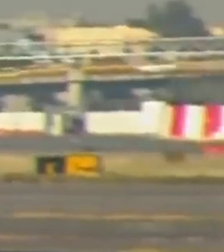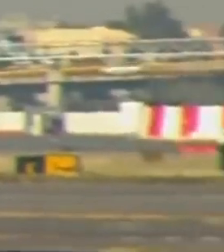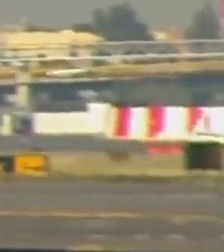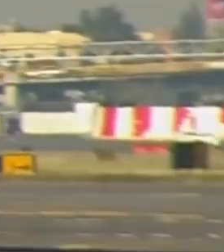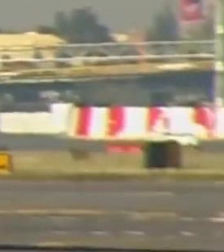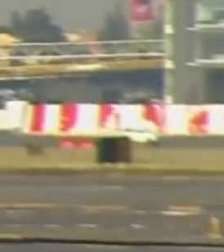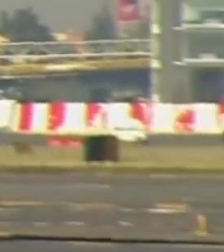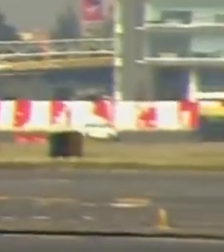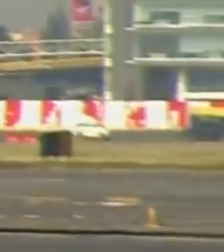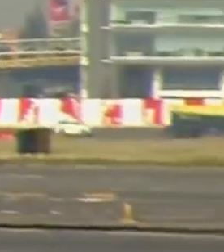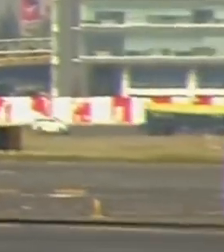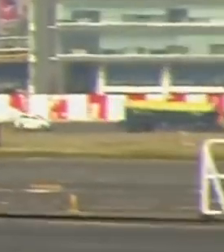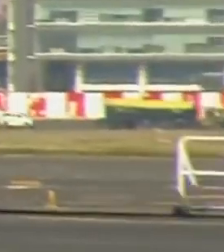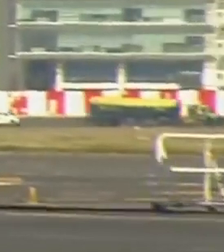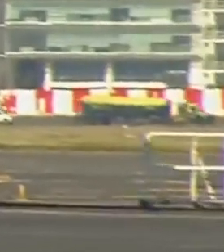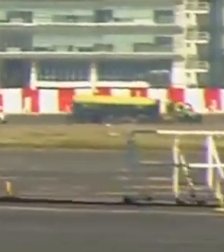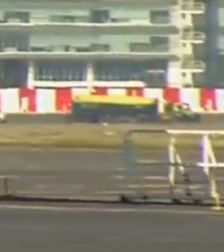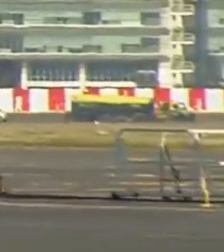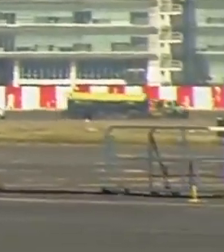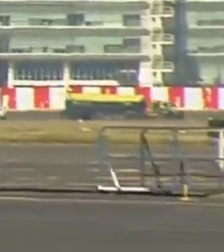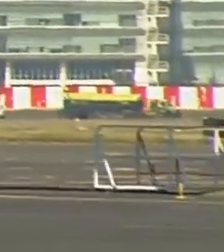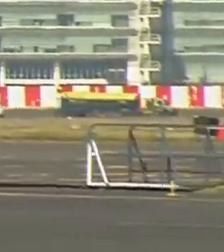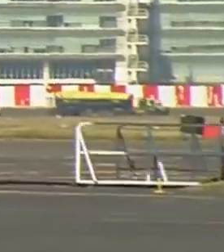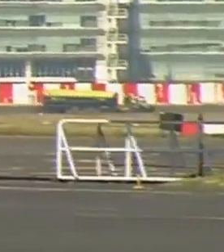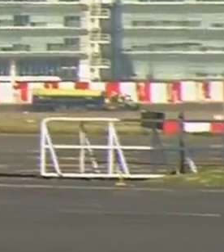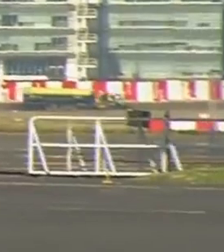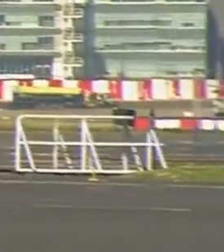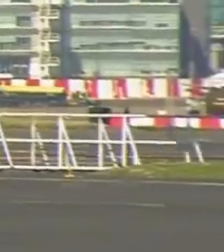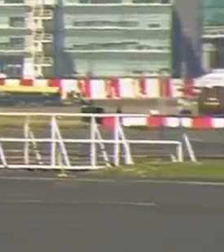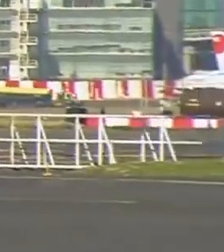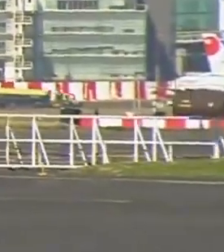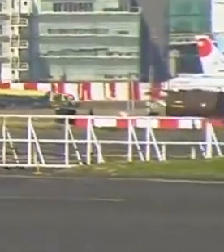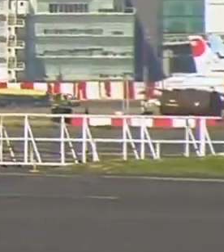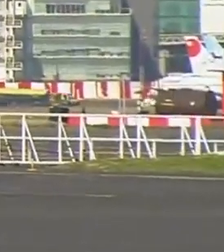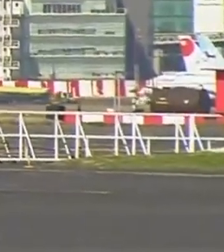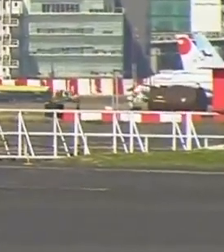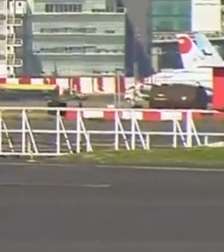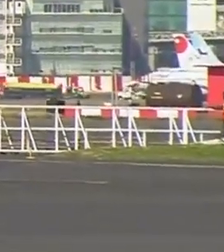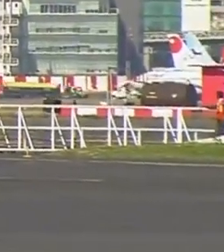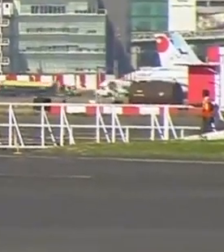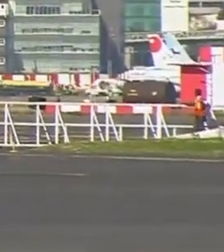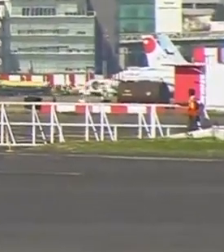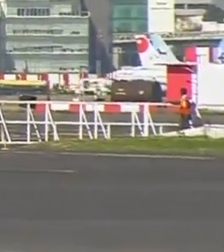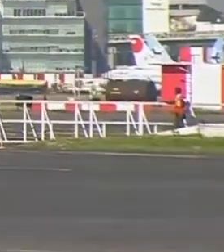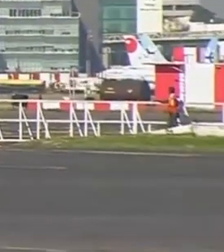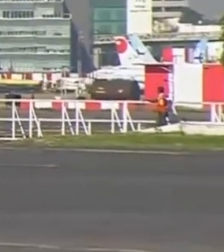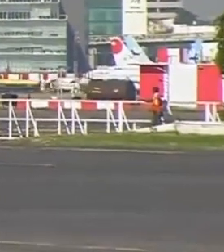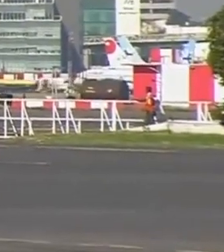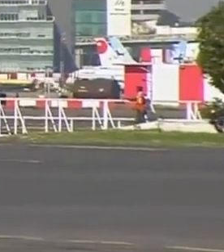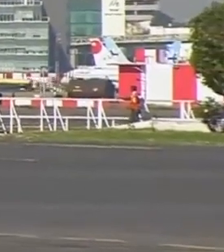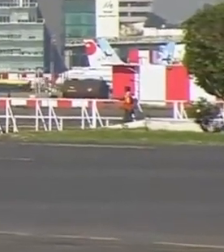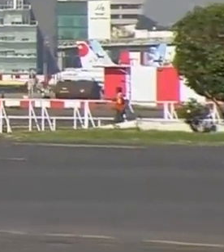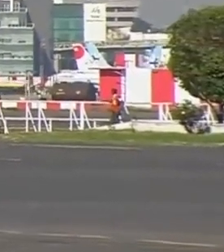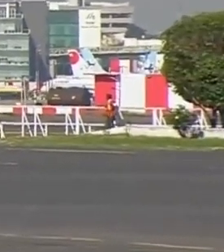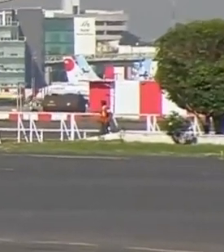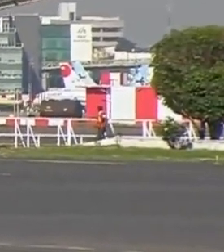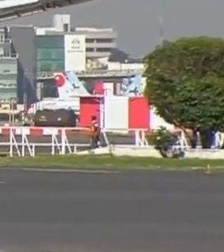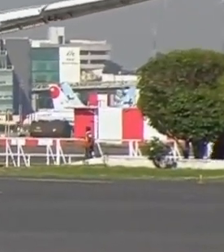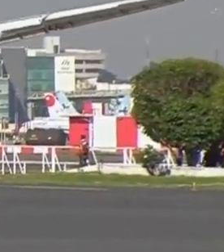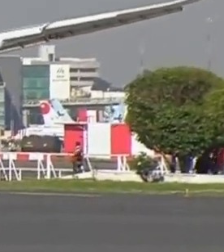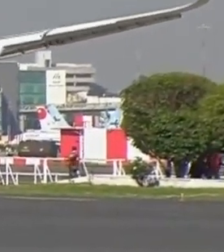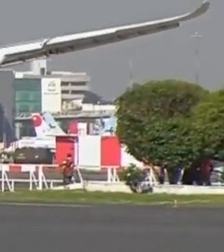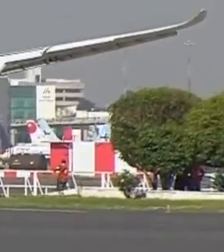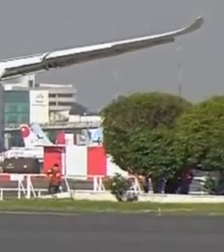para los que ya compraron su boleto. No cabe duda, mañana será un evento extraordinario para los mexicanos